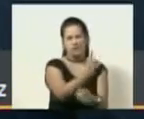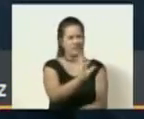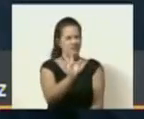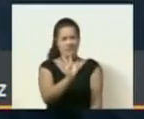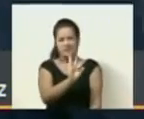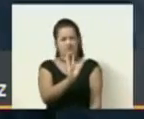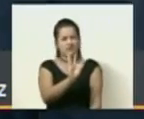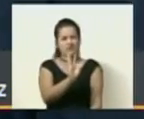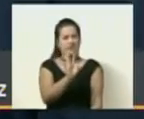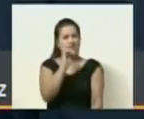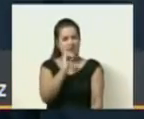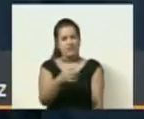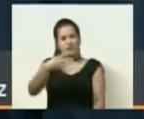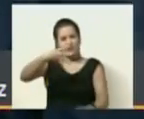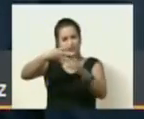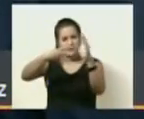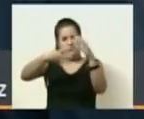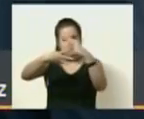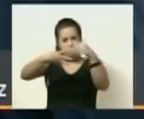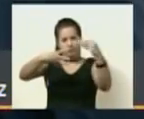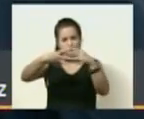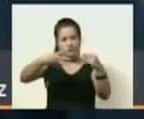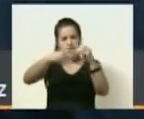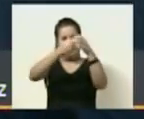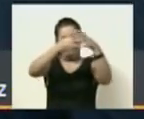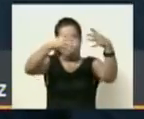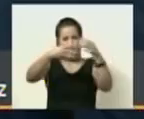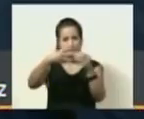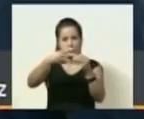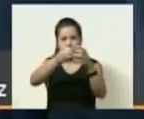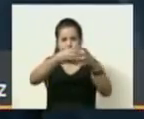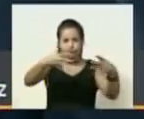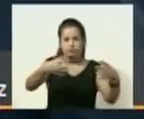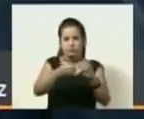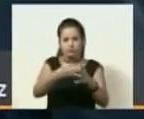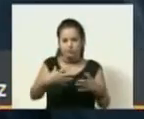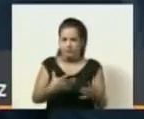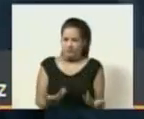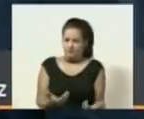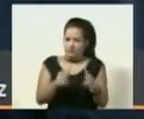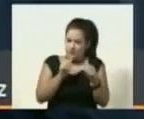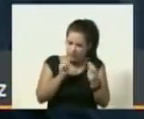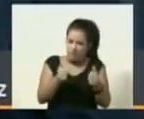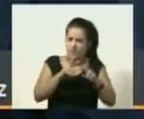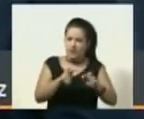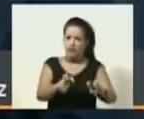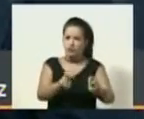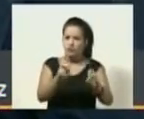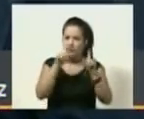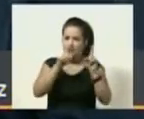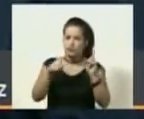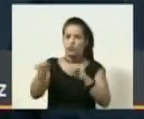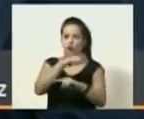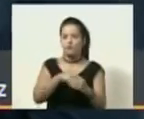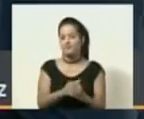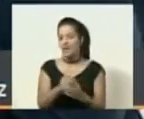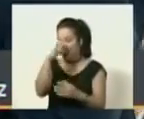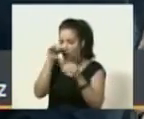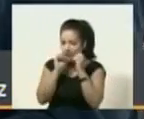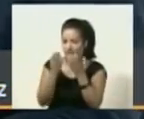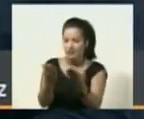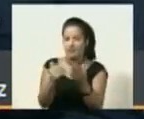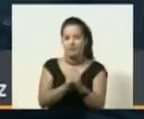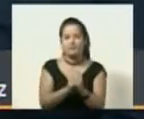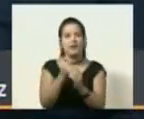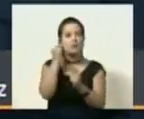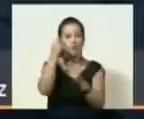encuentran los campos de la investigación y la enseñanza común. Que Dios te bendiga.